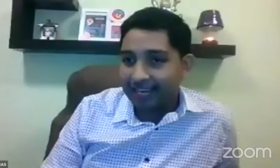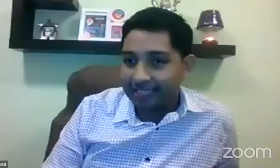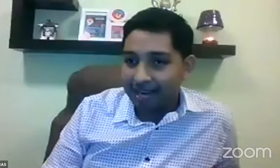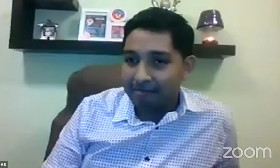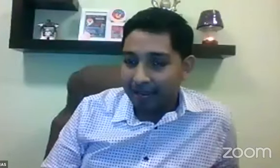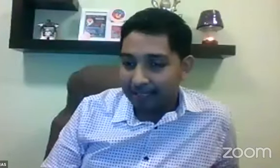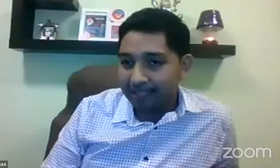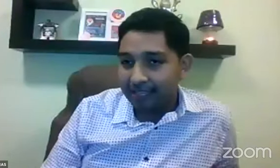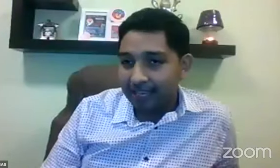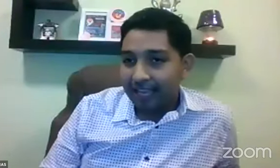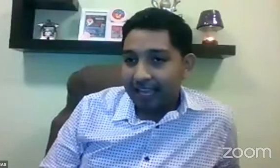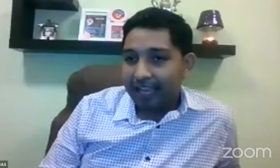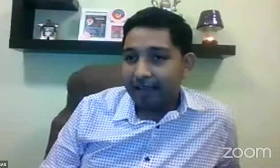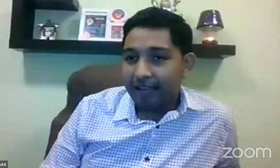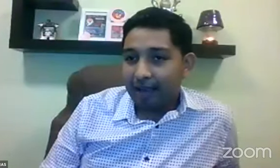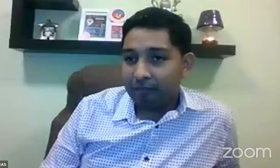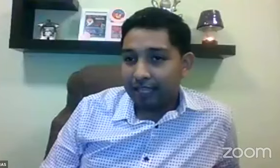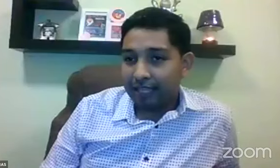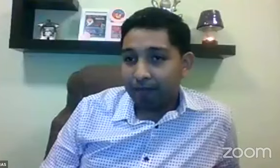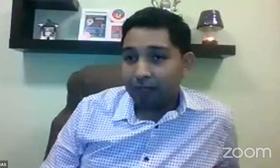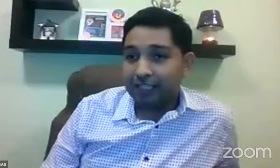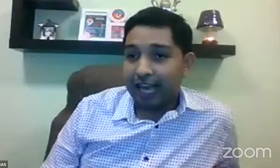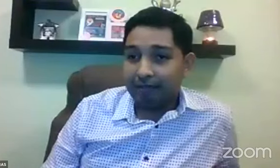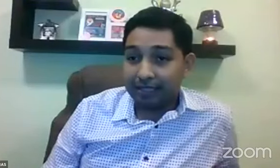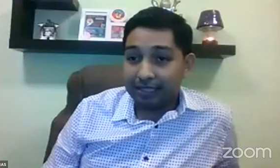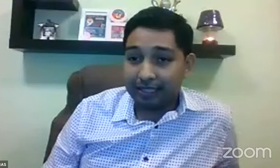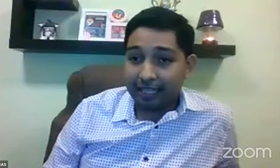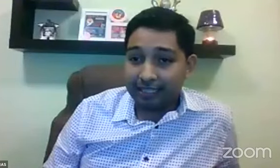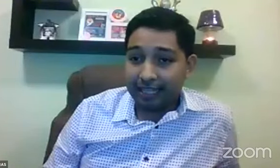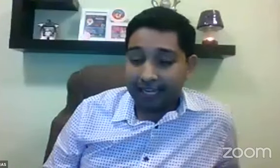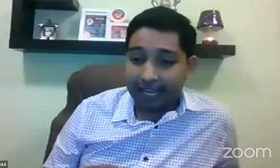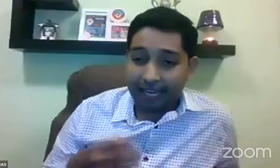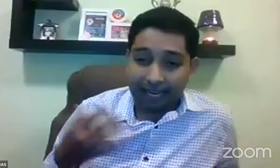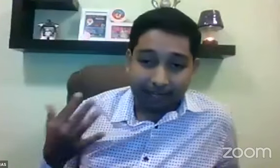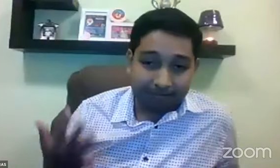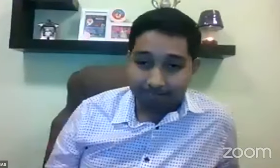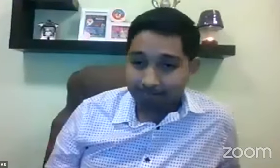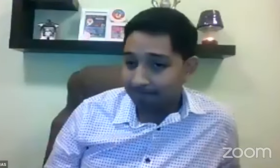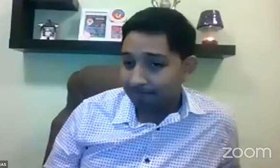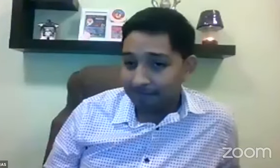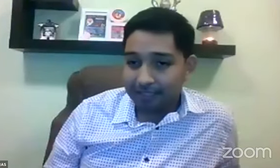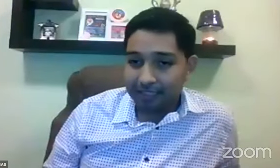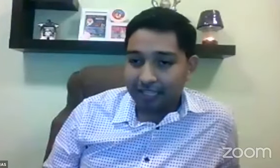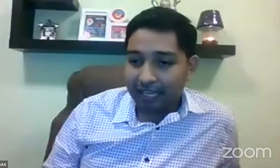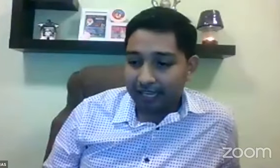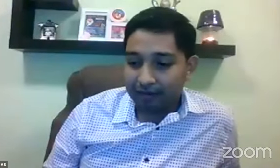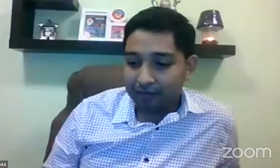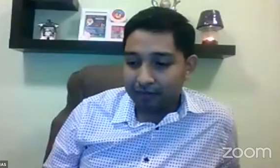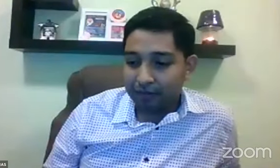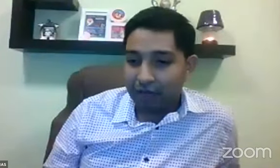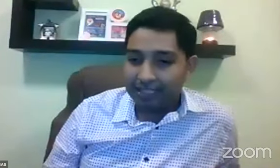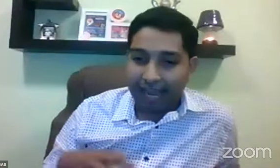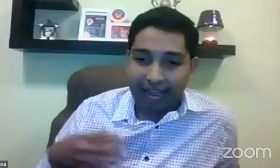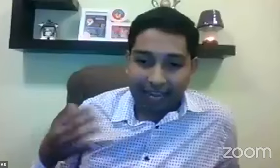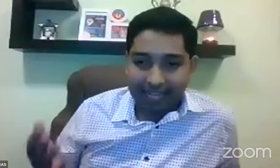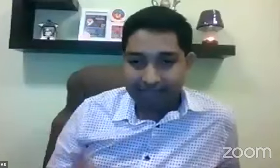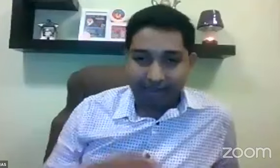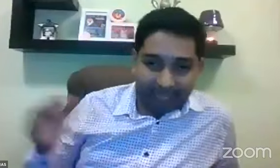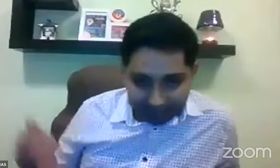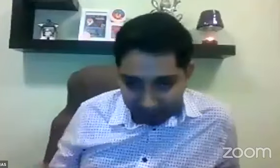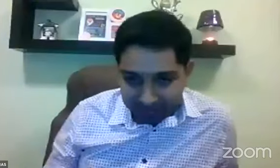terminar el tercer mes y digamos de que pues ya así de que ya no es que